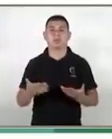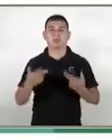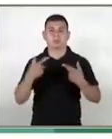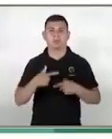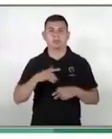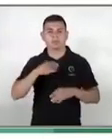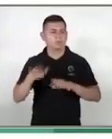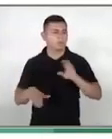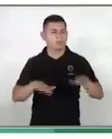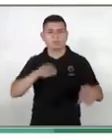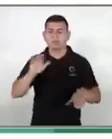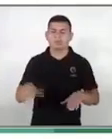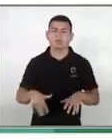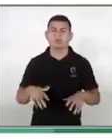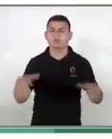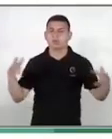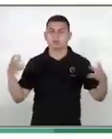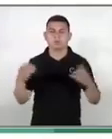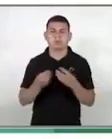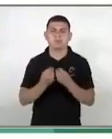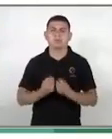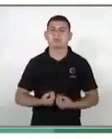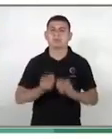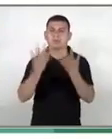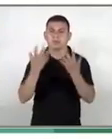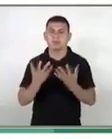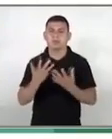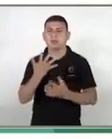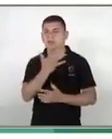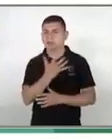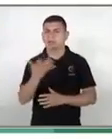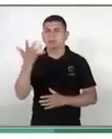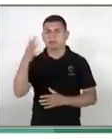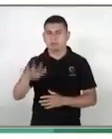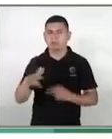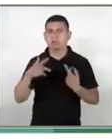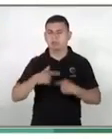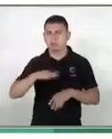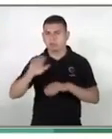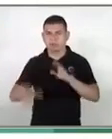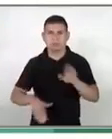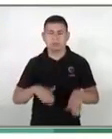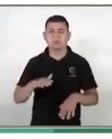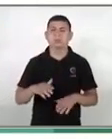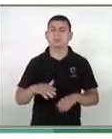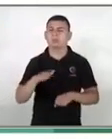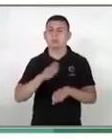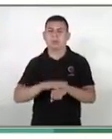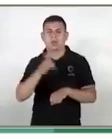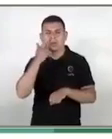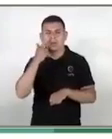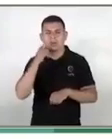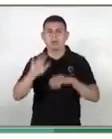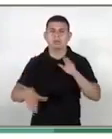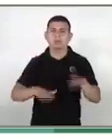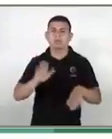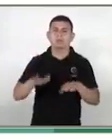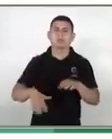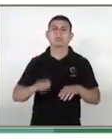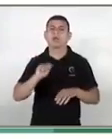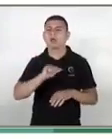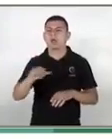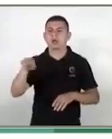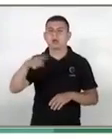del total de las mismas, es decir, las 510, observamos que el mayor número de ellas ha sido en la